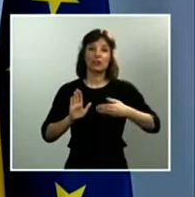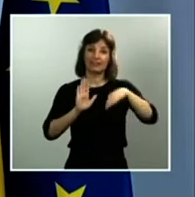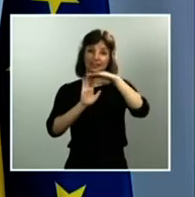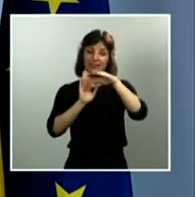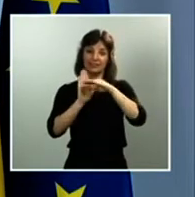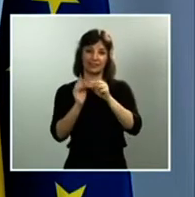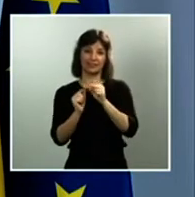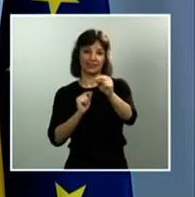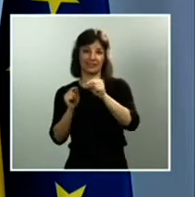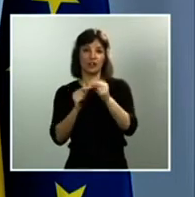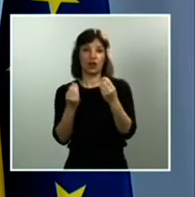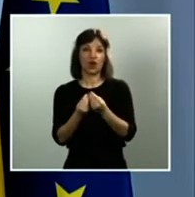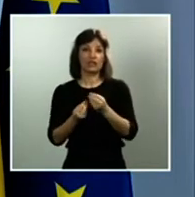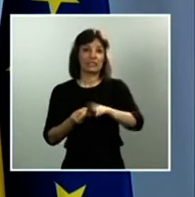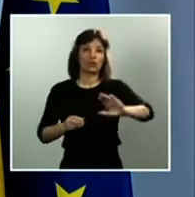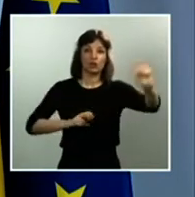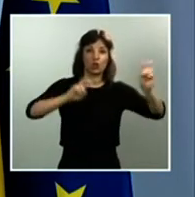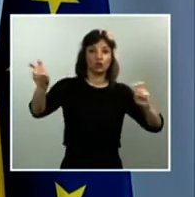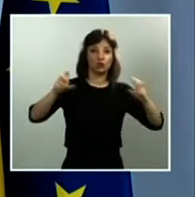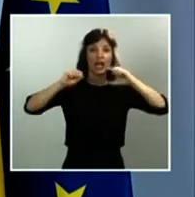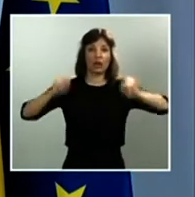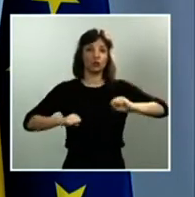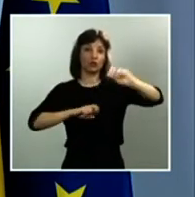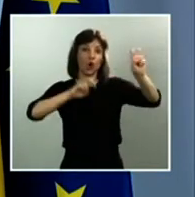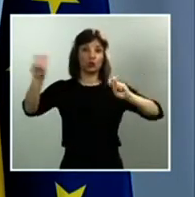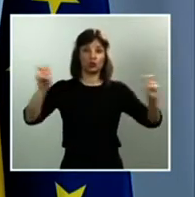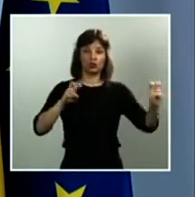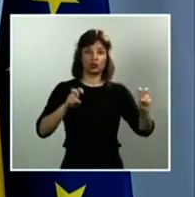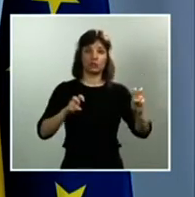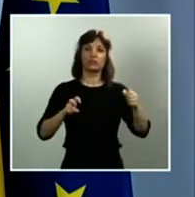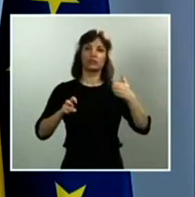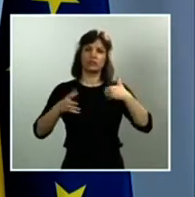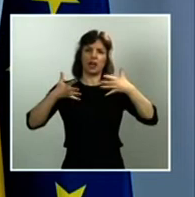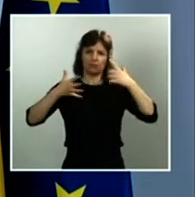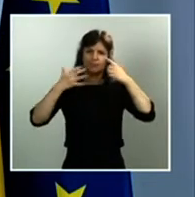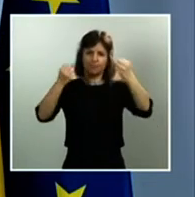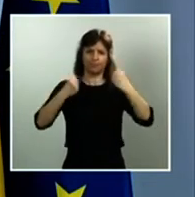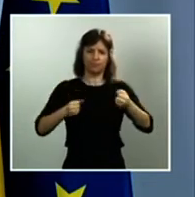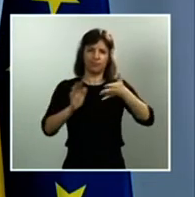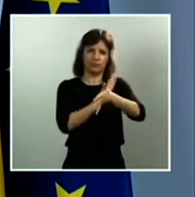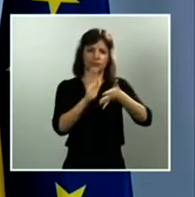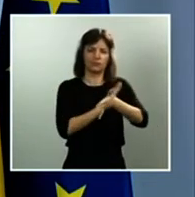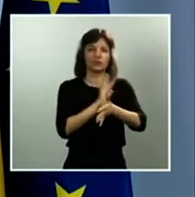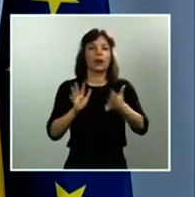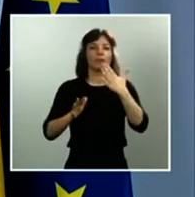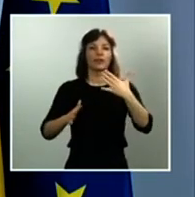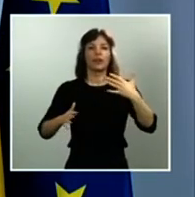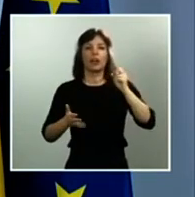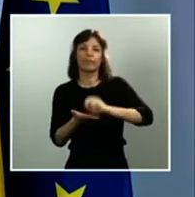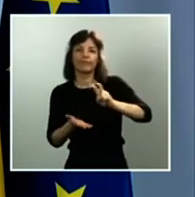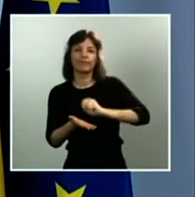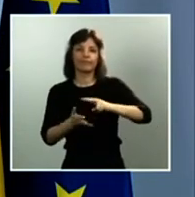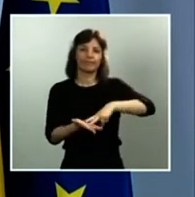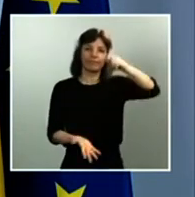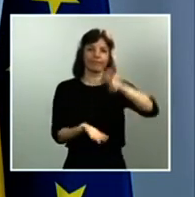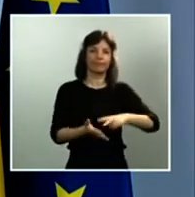con otros niños y con otros adultos que ya han aconsejado a las autoridades sanitarias. Se permite correr, saltar, hacer ejercicio a los